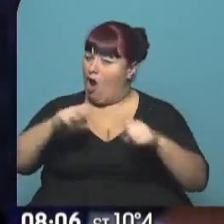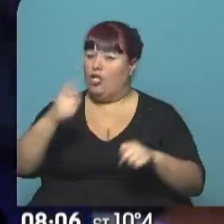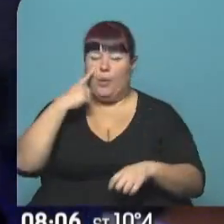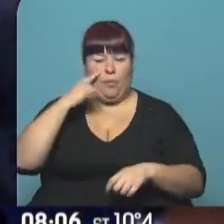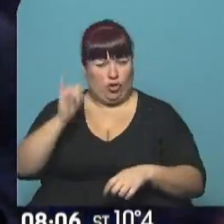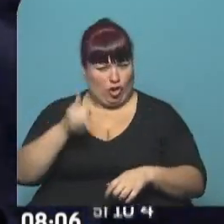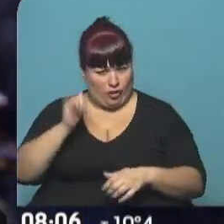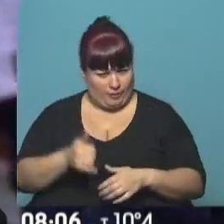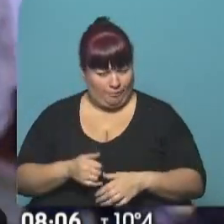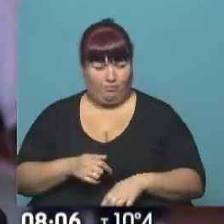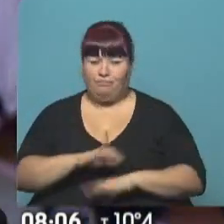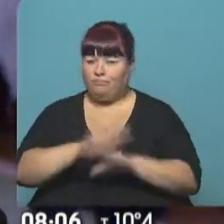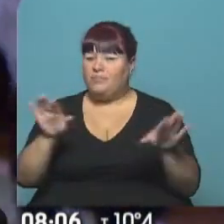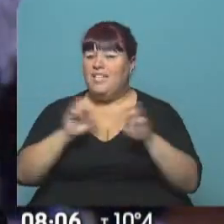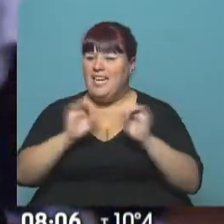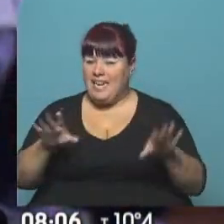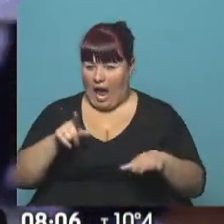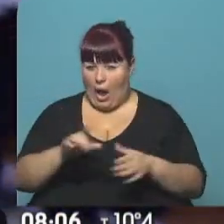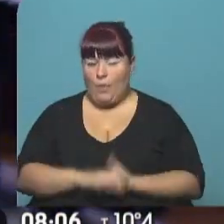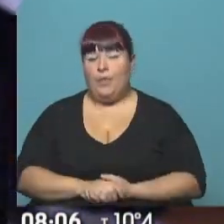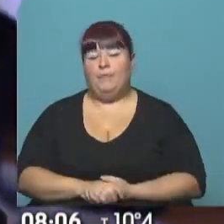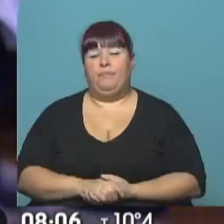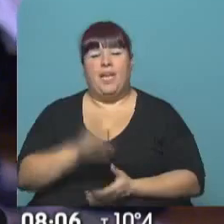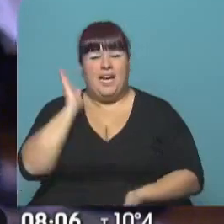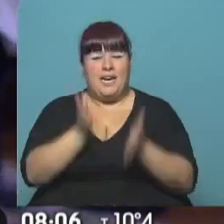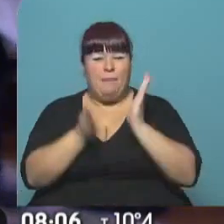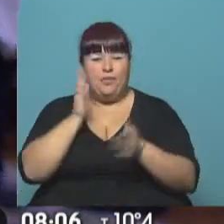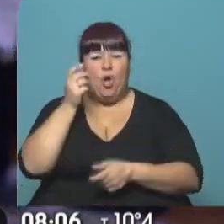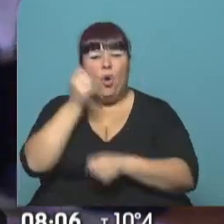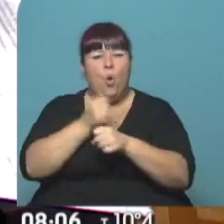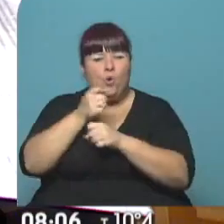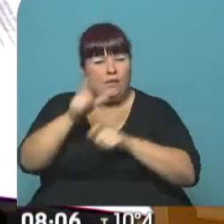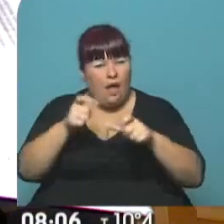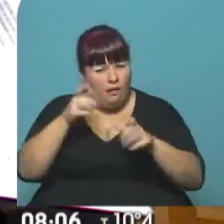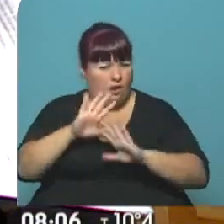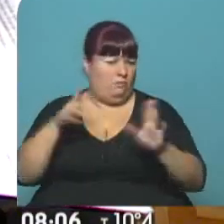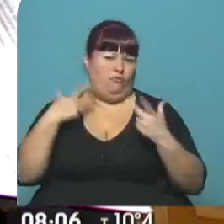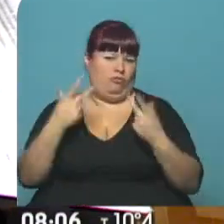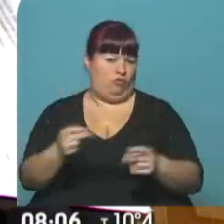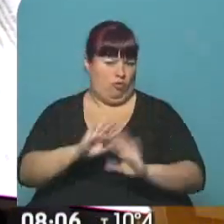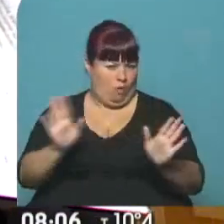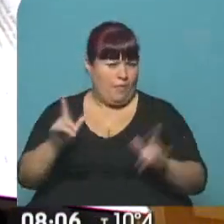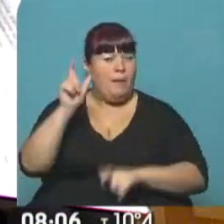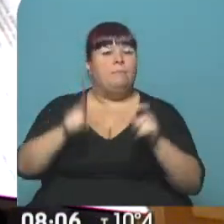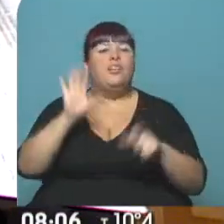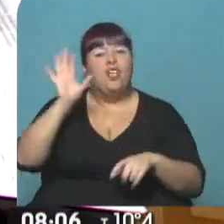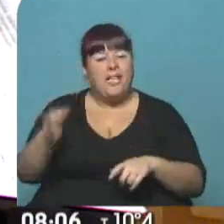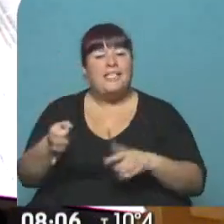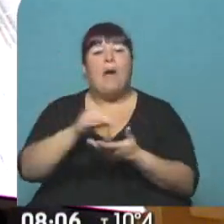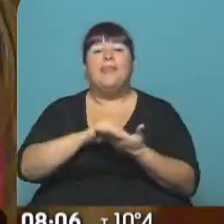con vida, es un hecho grave. La represión a las luchas obreras no lo vamos a permitir. Y la gente sabe que